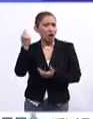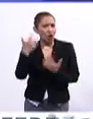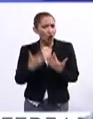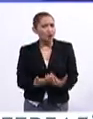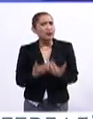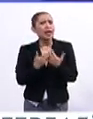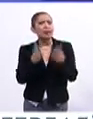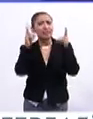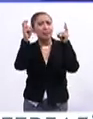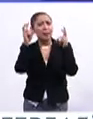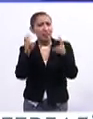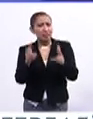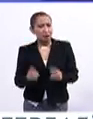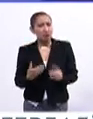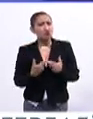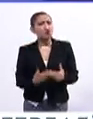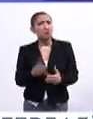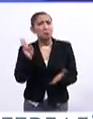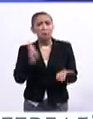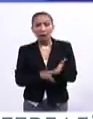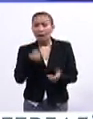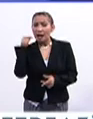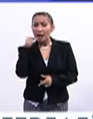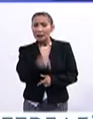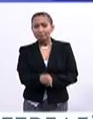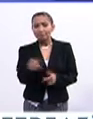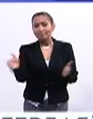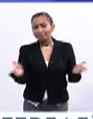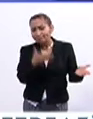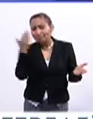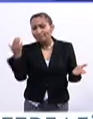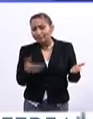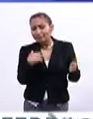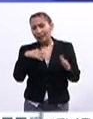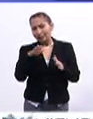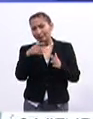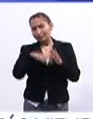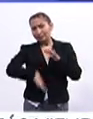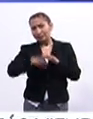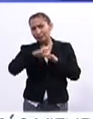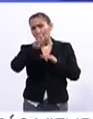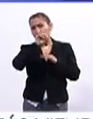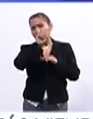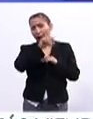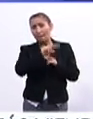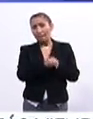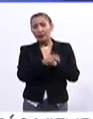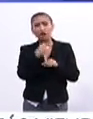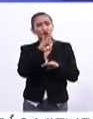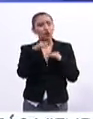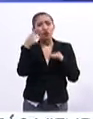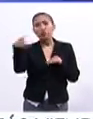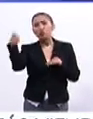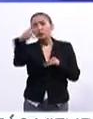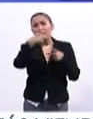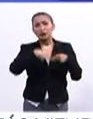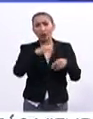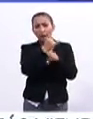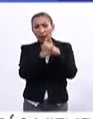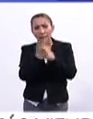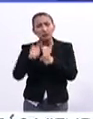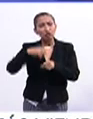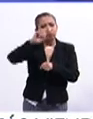fin, muchos temas seguramente muy ricos ahí. Surgida en la base de esta máxima casa de estudios y todos sus investigadores,